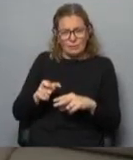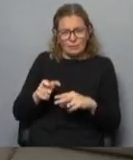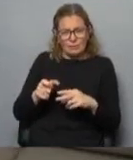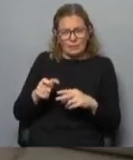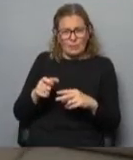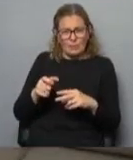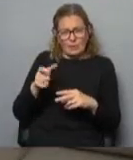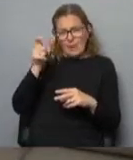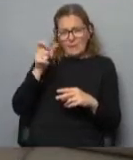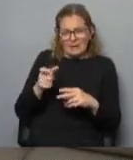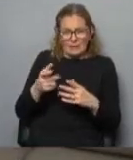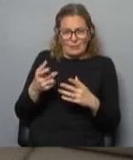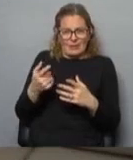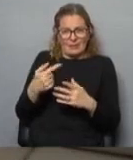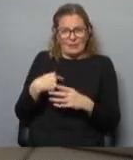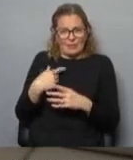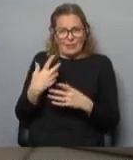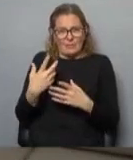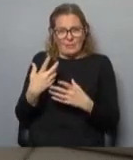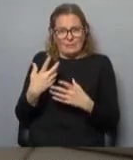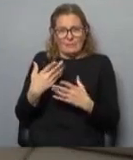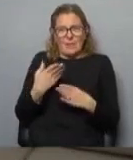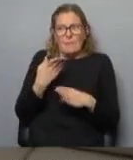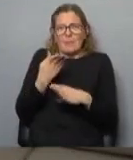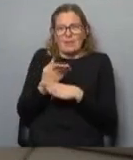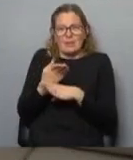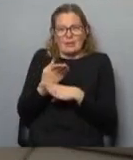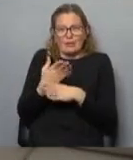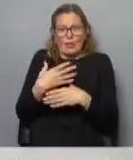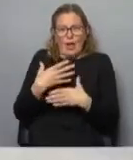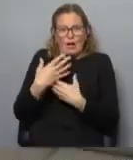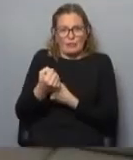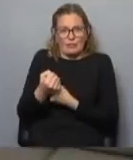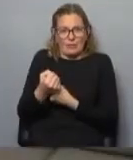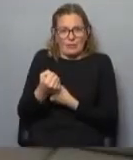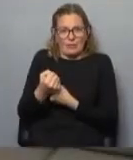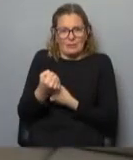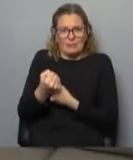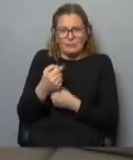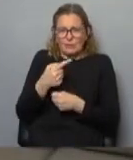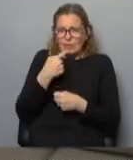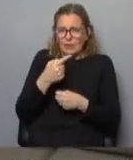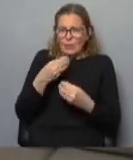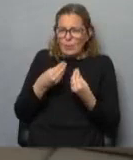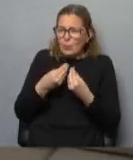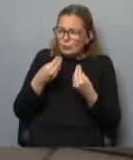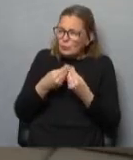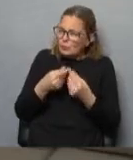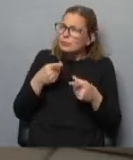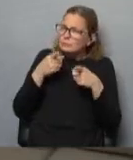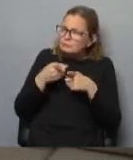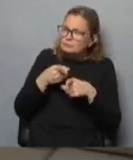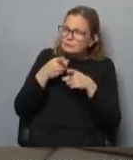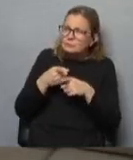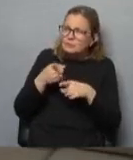o es una persona que está pidiendo ayuda yo he insistido mucho también que